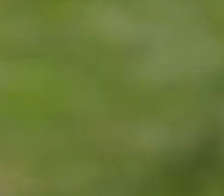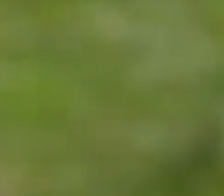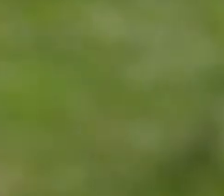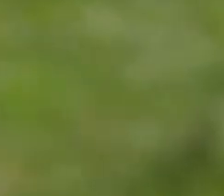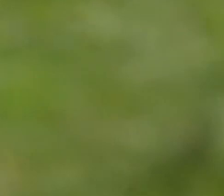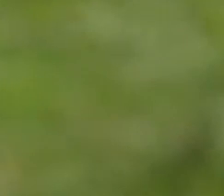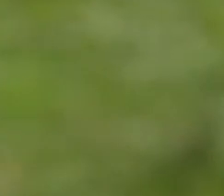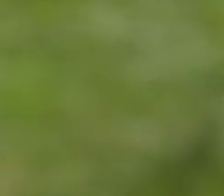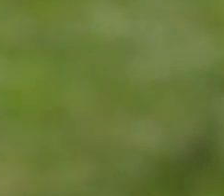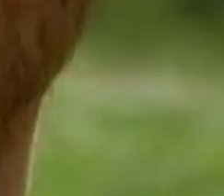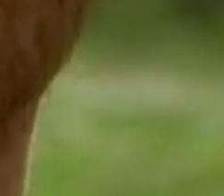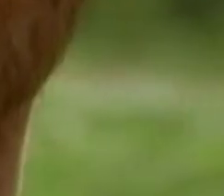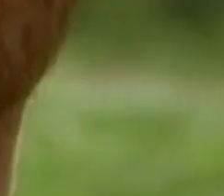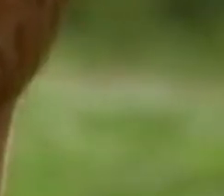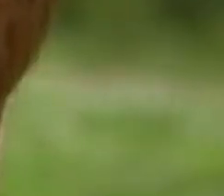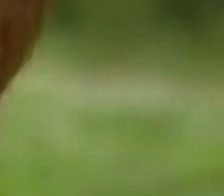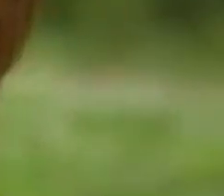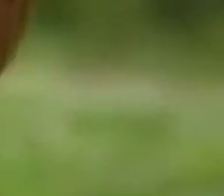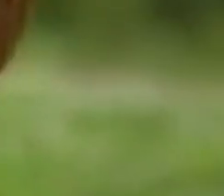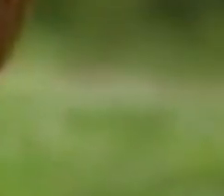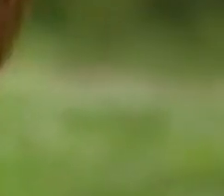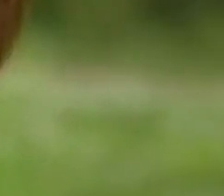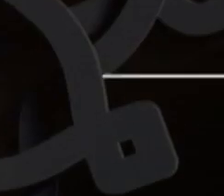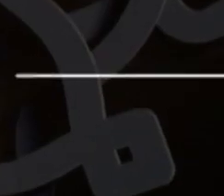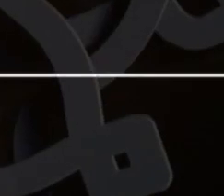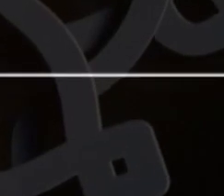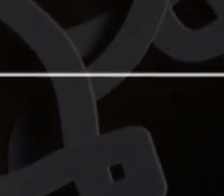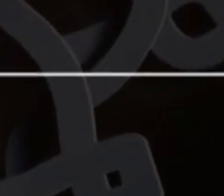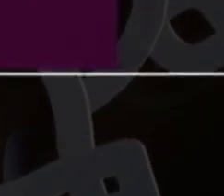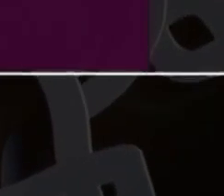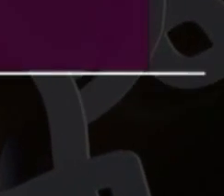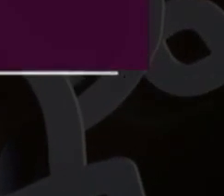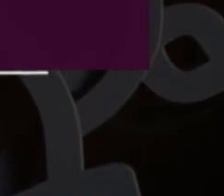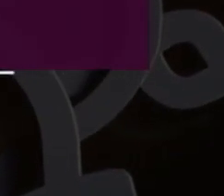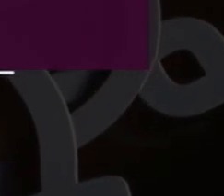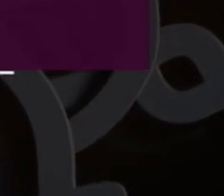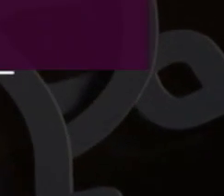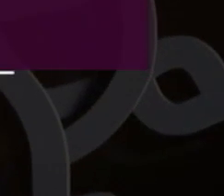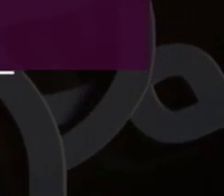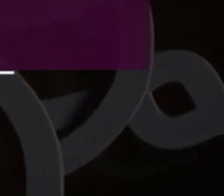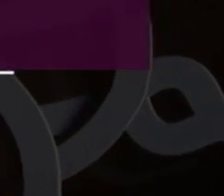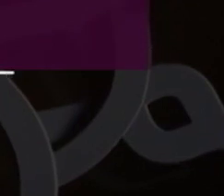El jueves 9, Clara y Francisco, 8 de la noche.